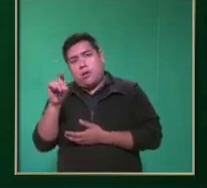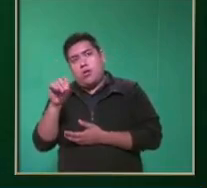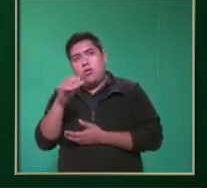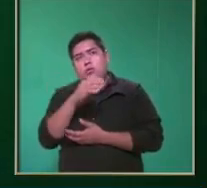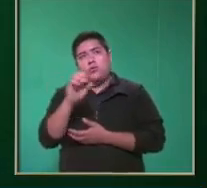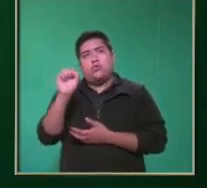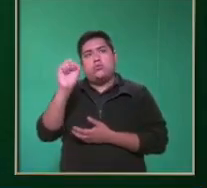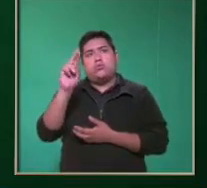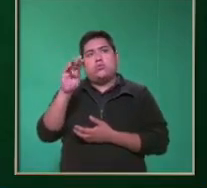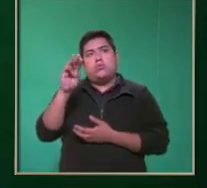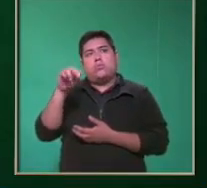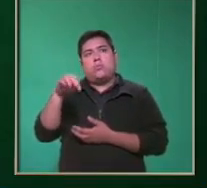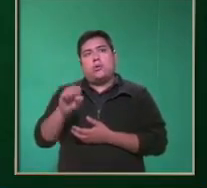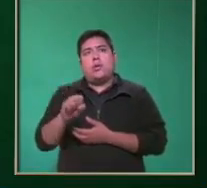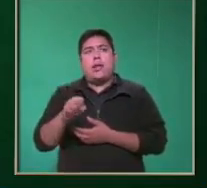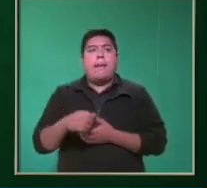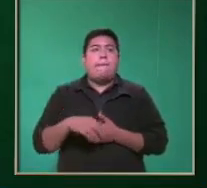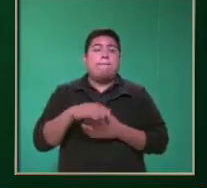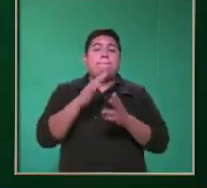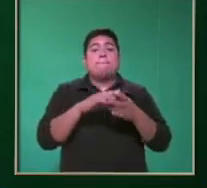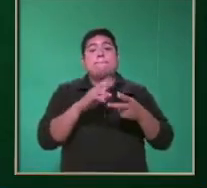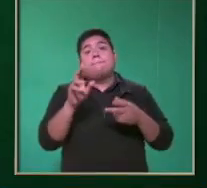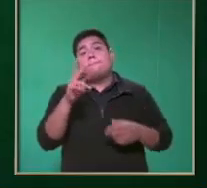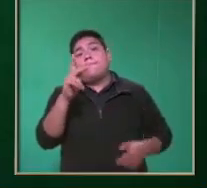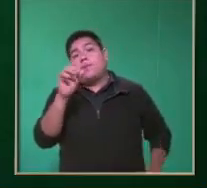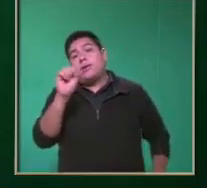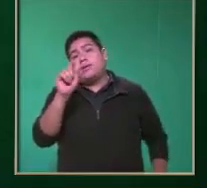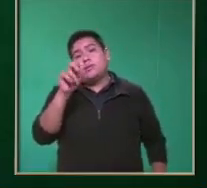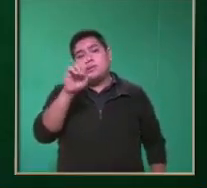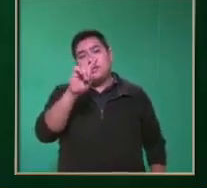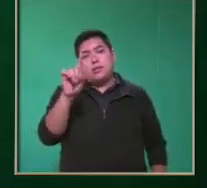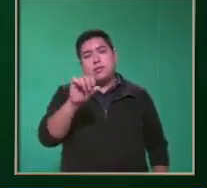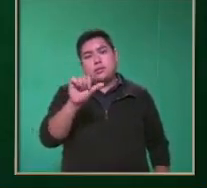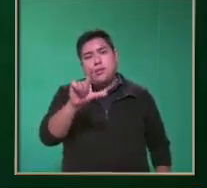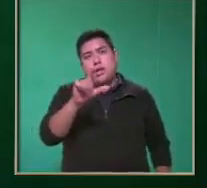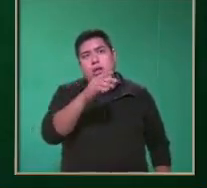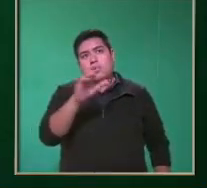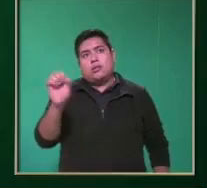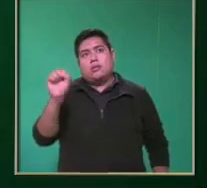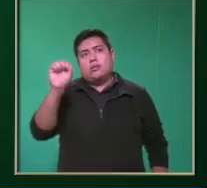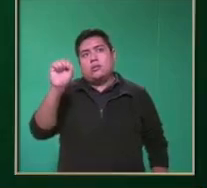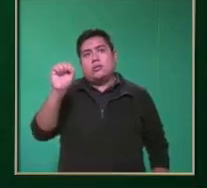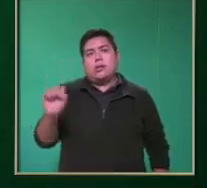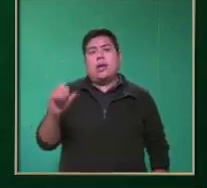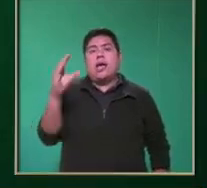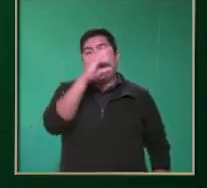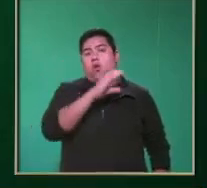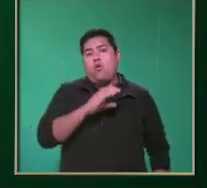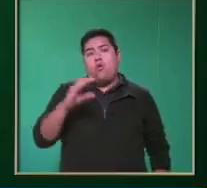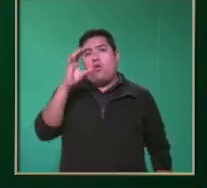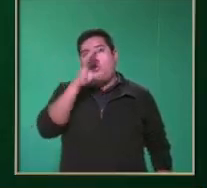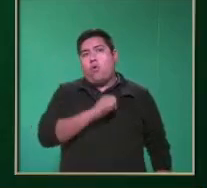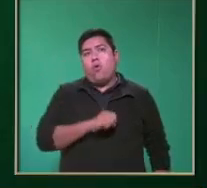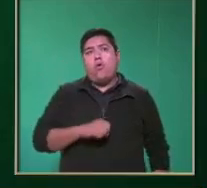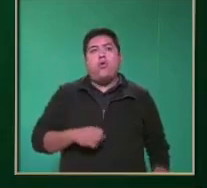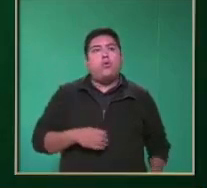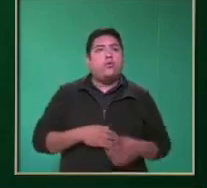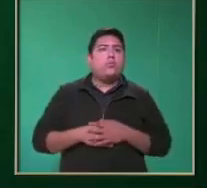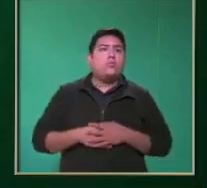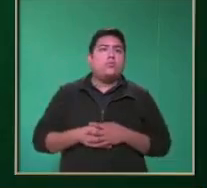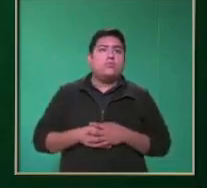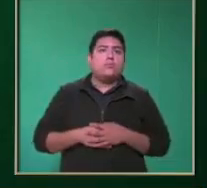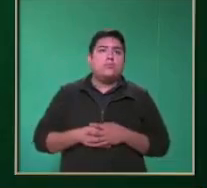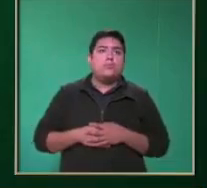El pastizal semidesértico, propio de estas regiones donde vivimos nosotros en Nuevo León. Tenemos una región